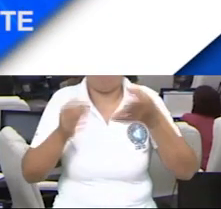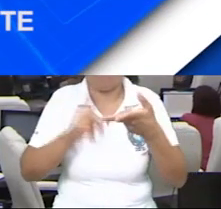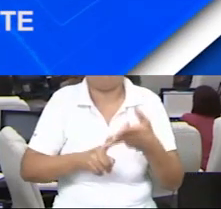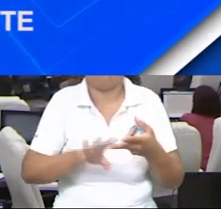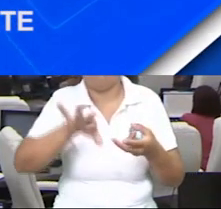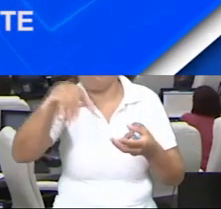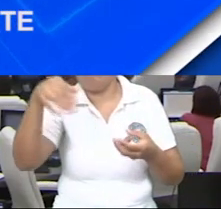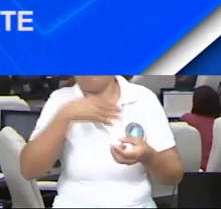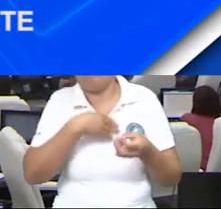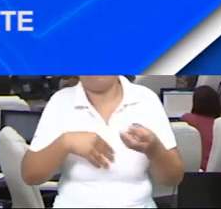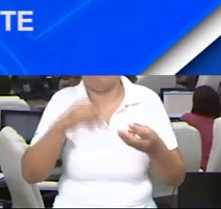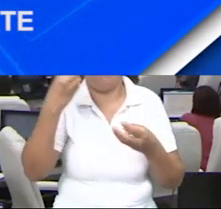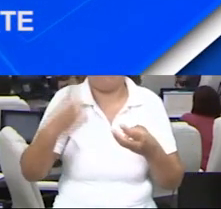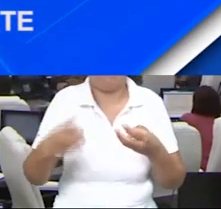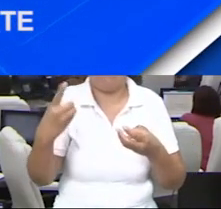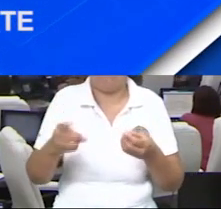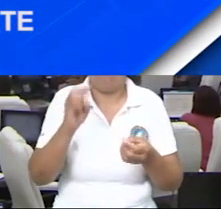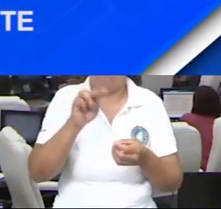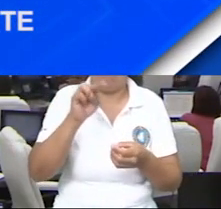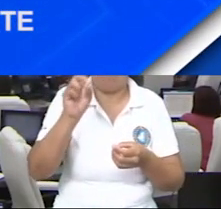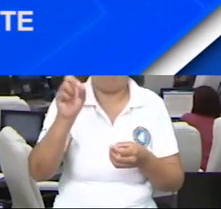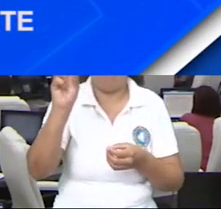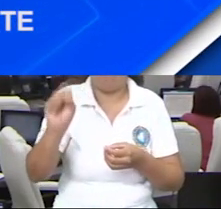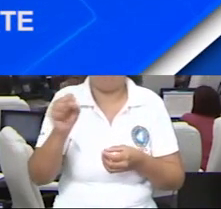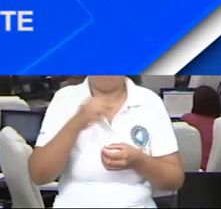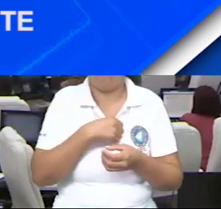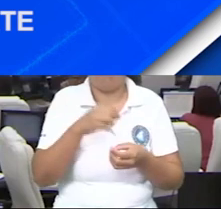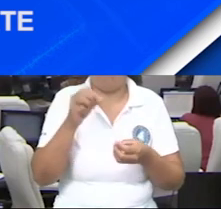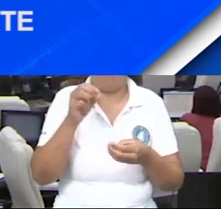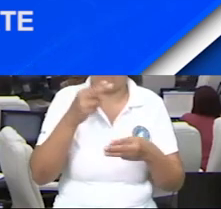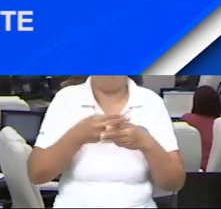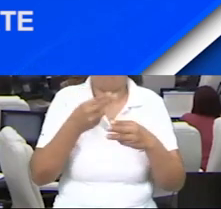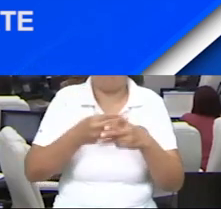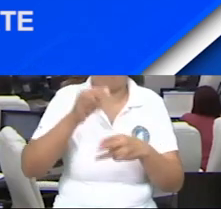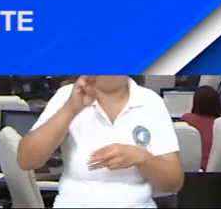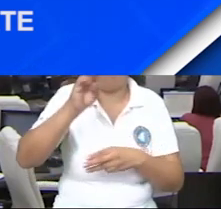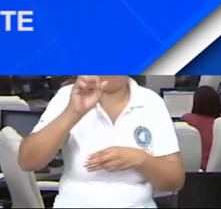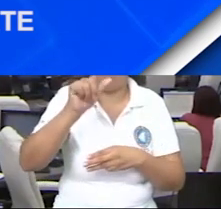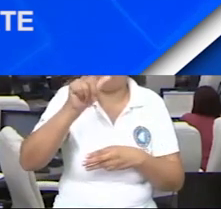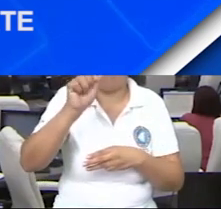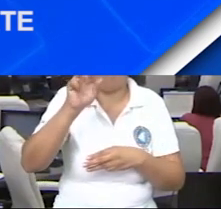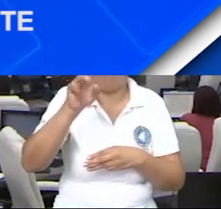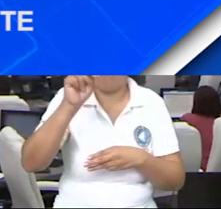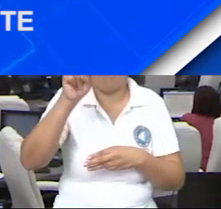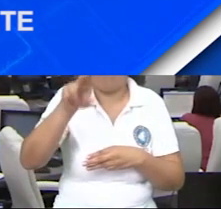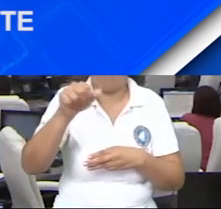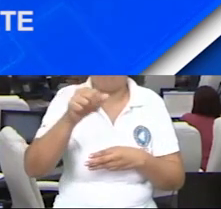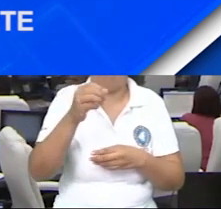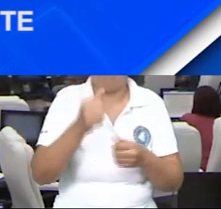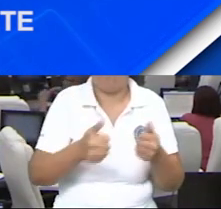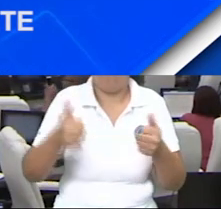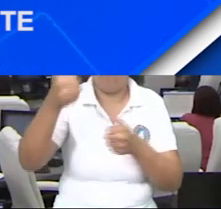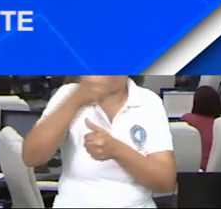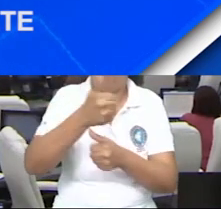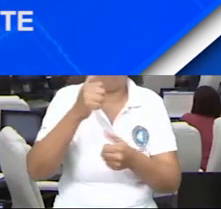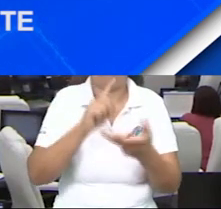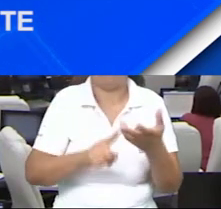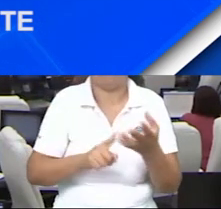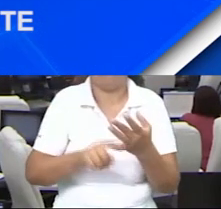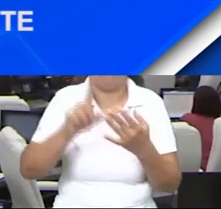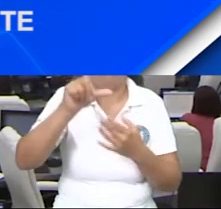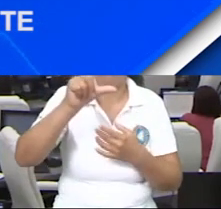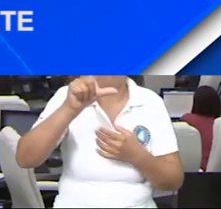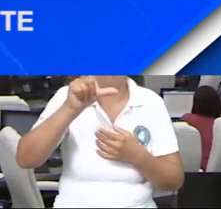Diputados de la Asamblea Nacional aprobaron la ley del digesto jurídico nicaragüense de la materia de deporte y educación física